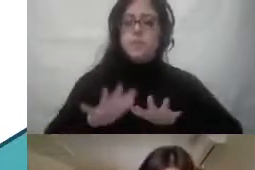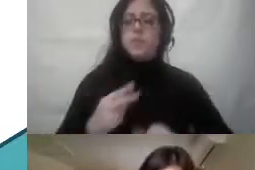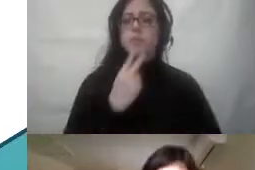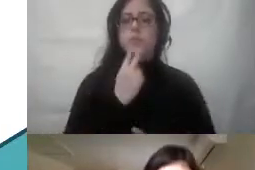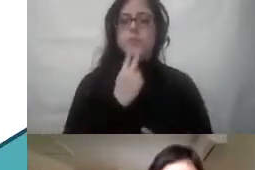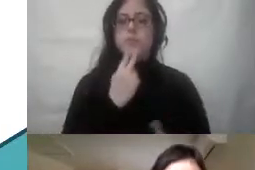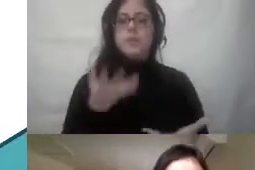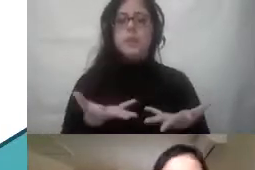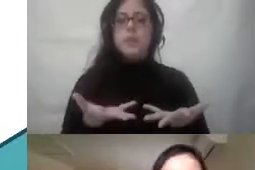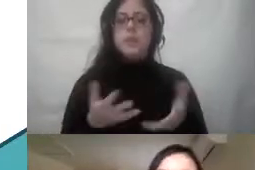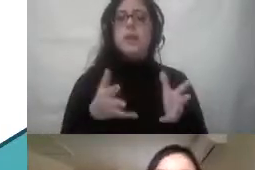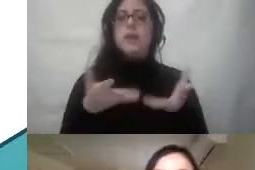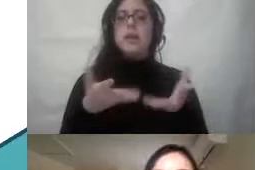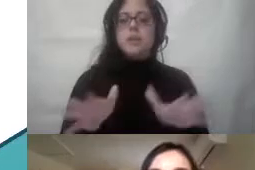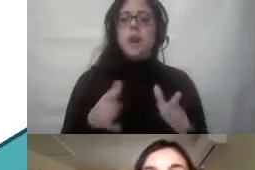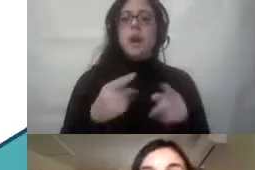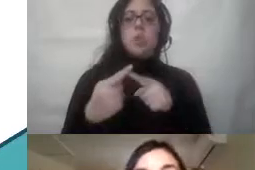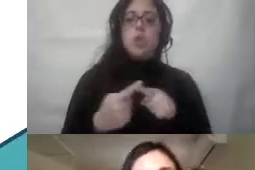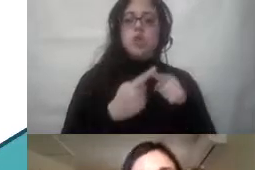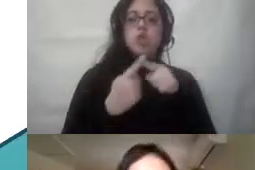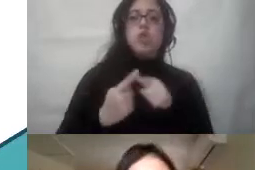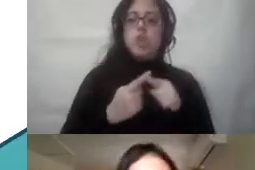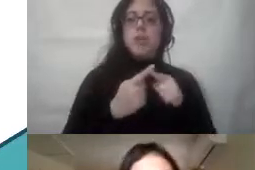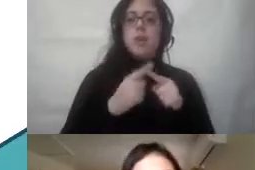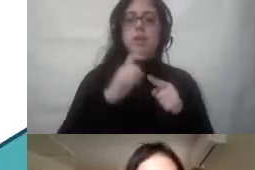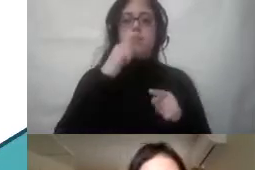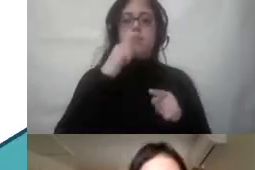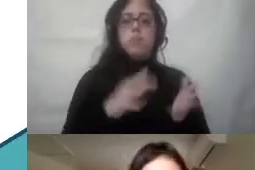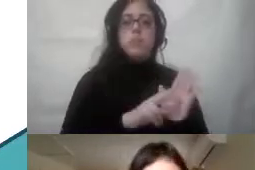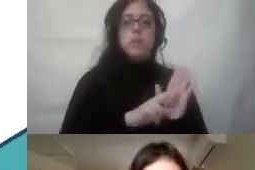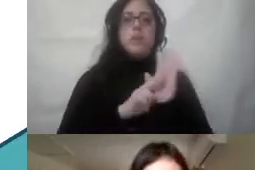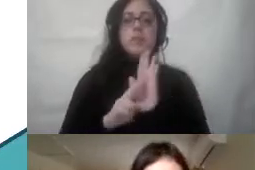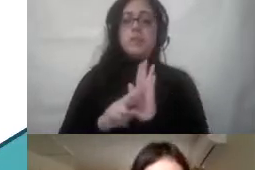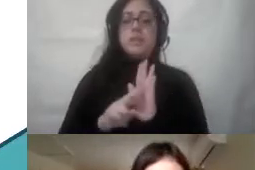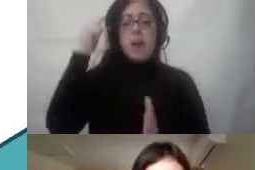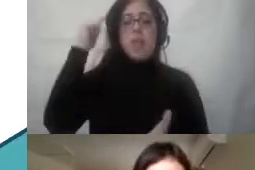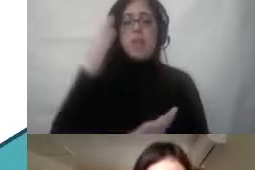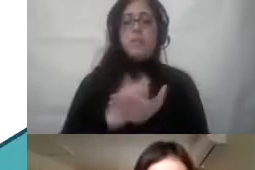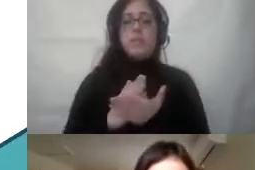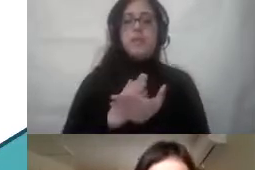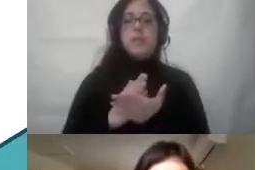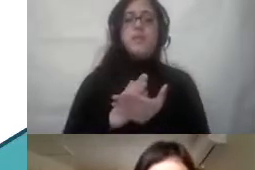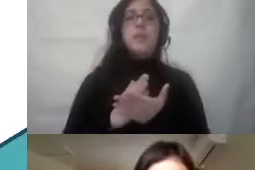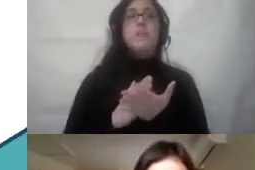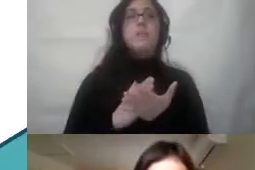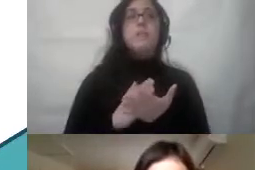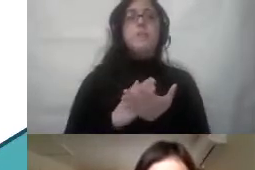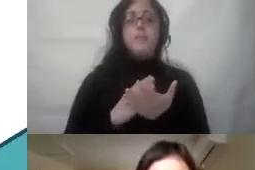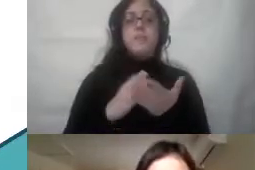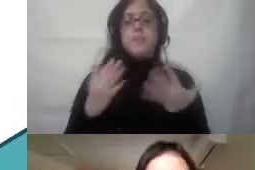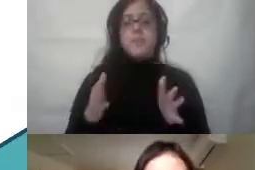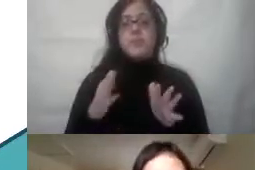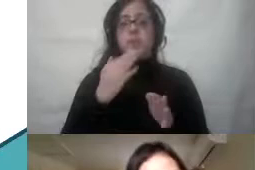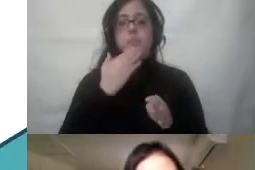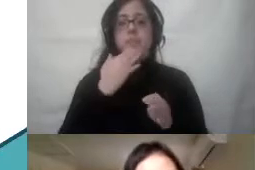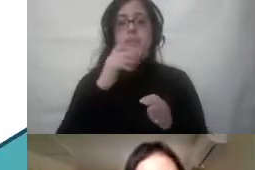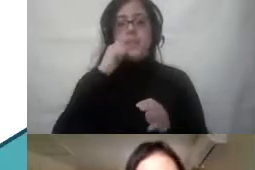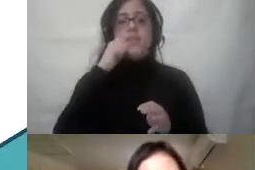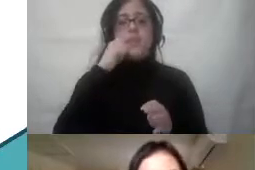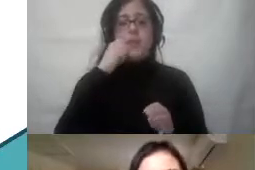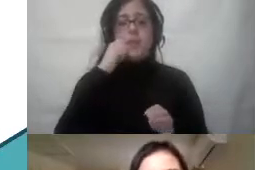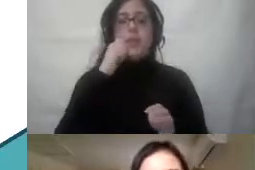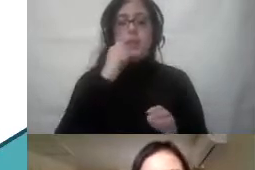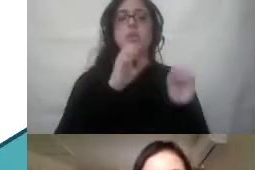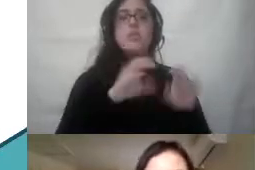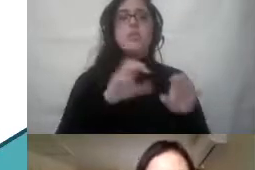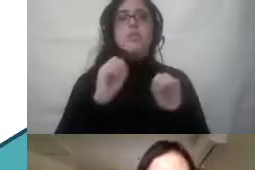sociedad que represente nuestras visiones. Y no, nos posicionamos en una visión de la formación